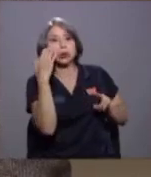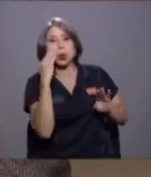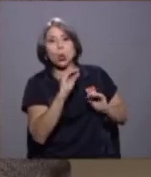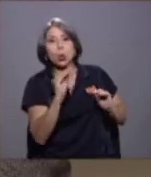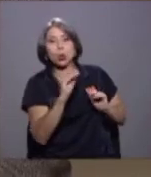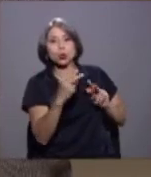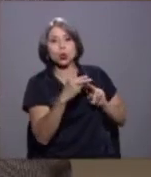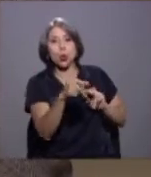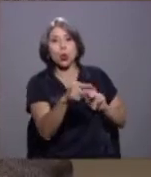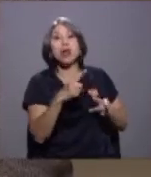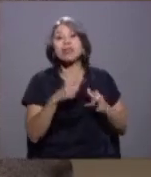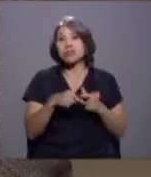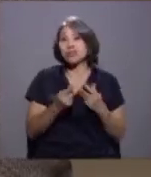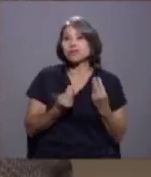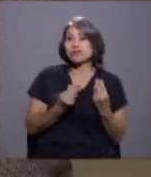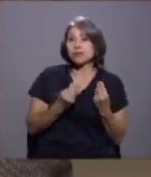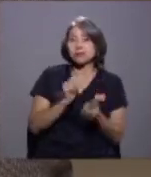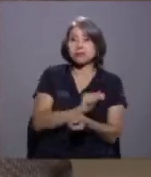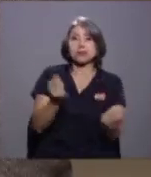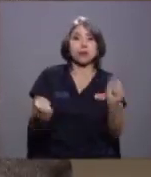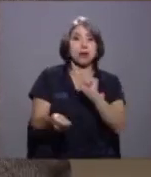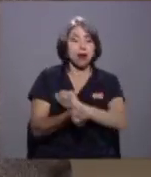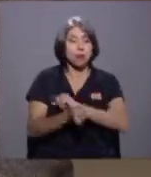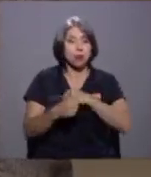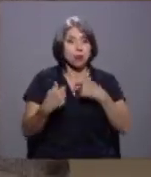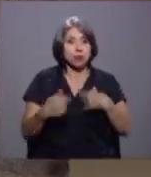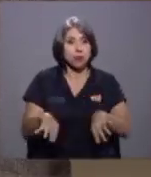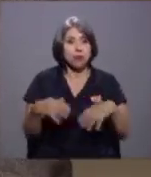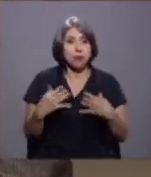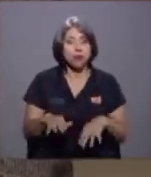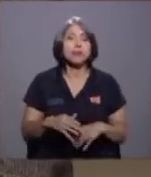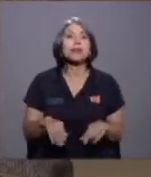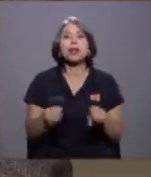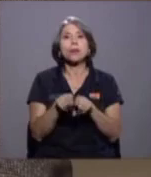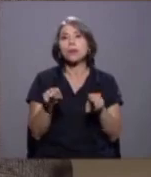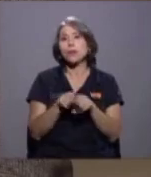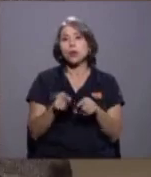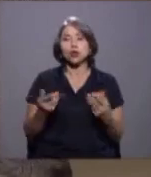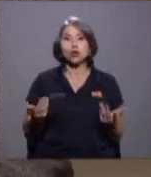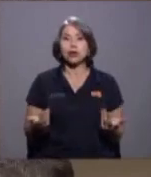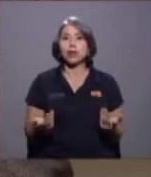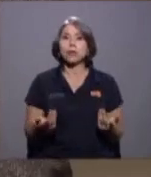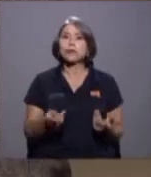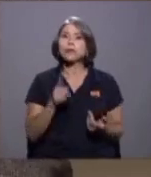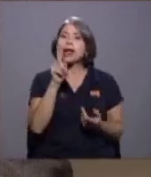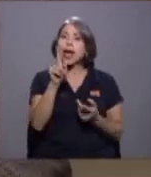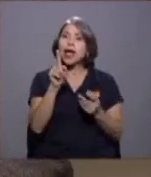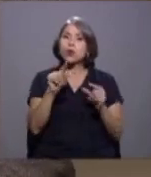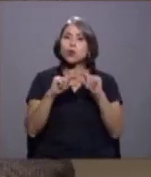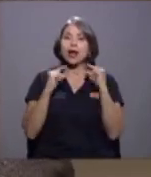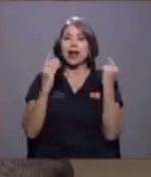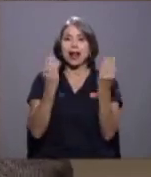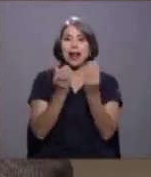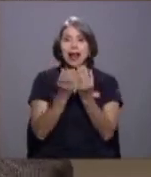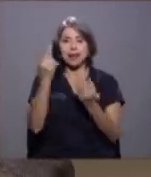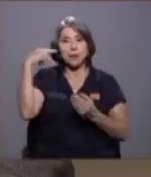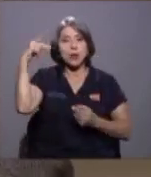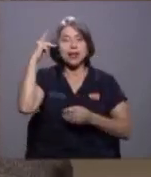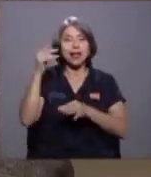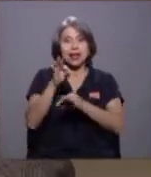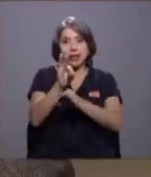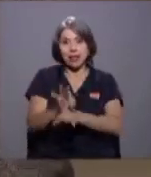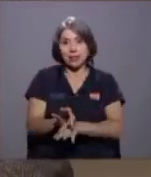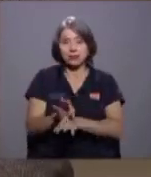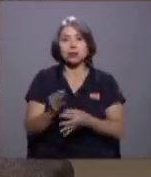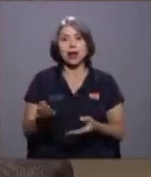muy grande. Y por el otro lado hay una clase política tradicional que